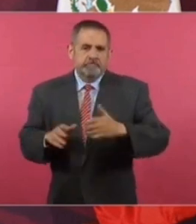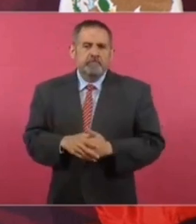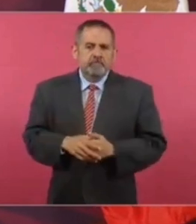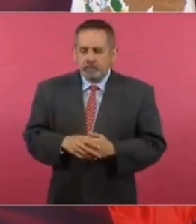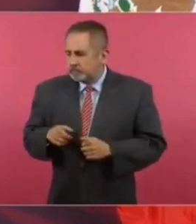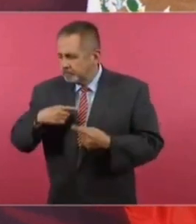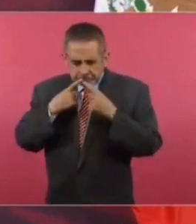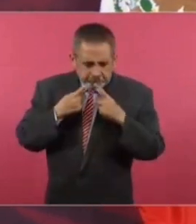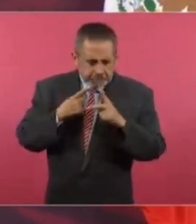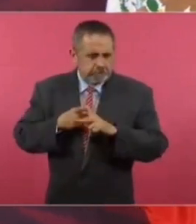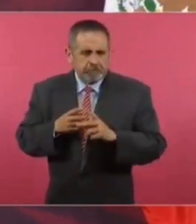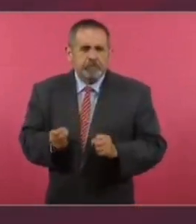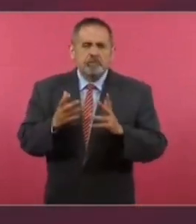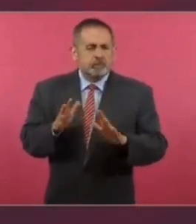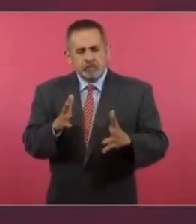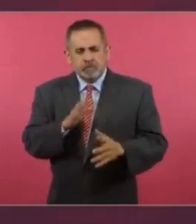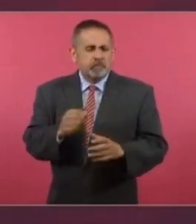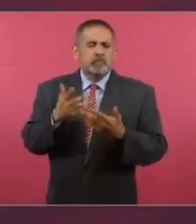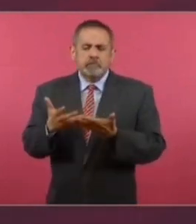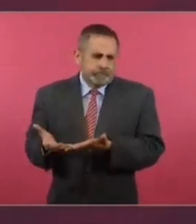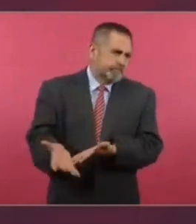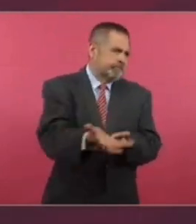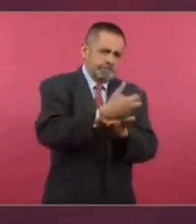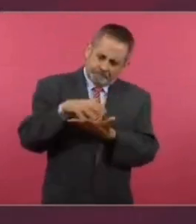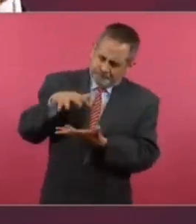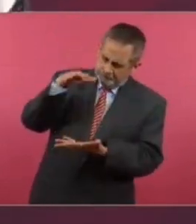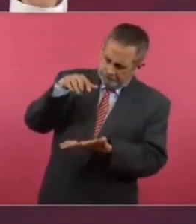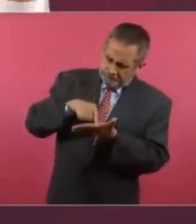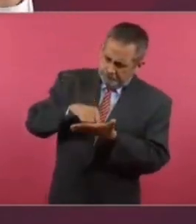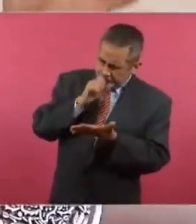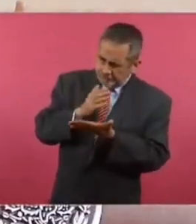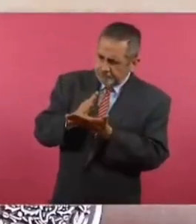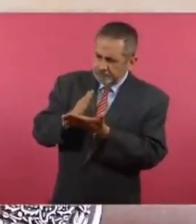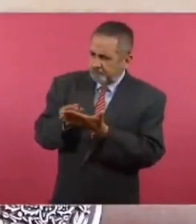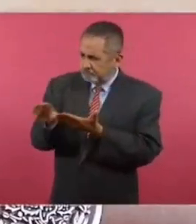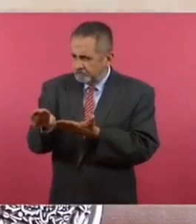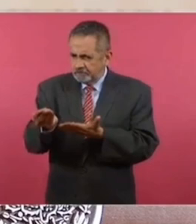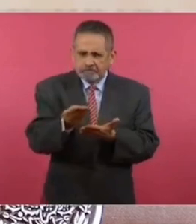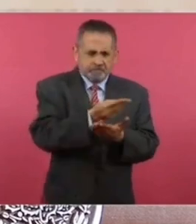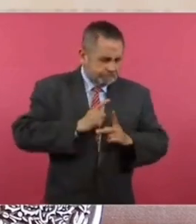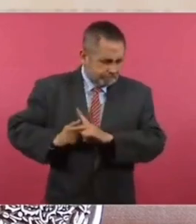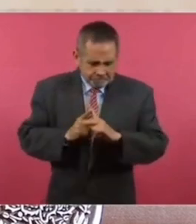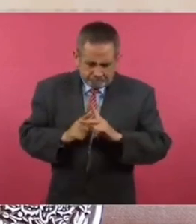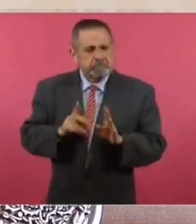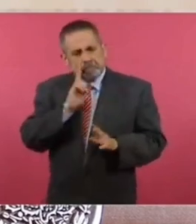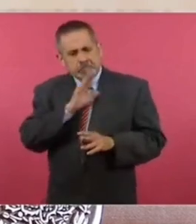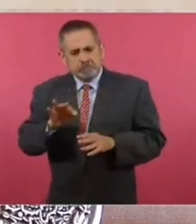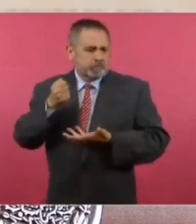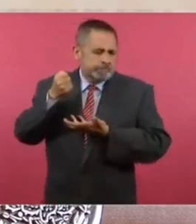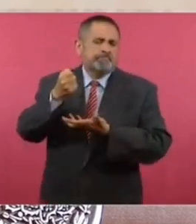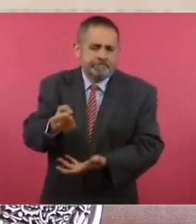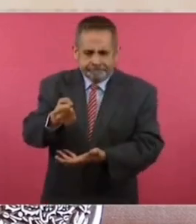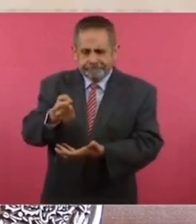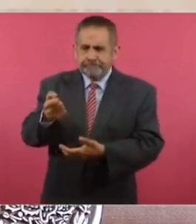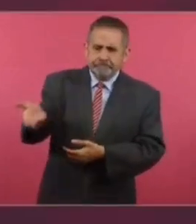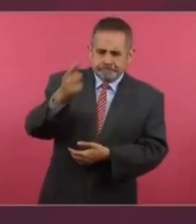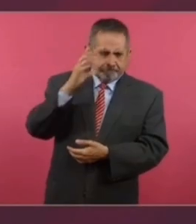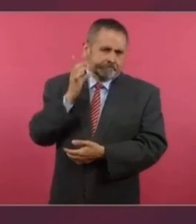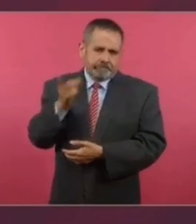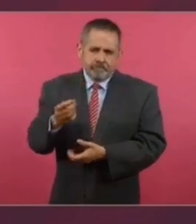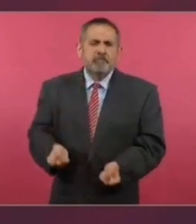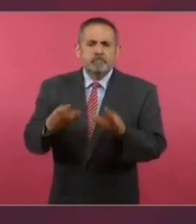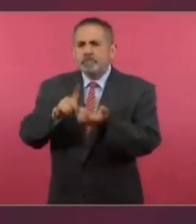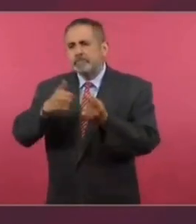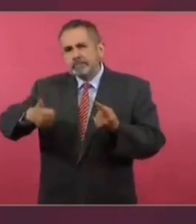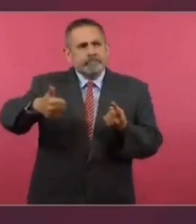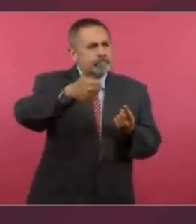se hace un cálculo de una estimación sobre ingresos y como podría manejarse en el presupuesto